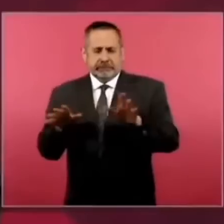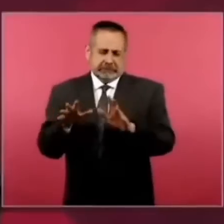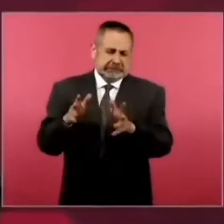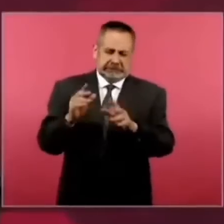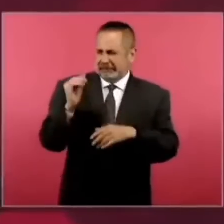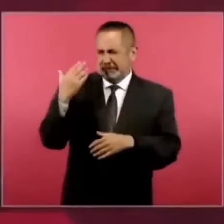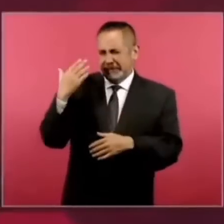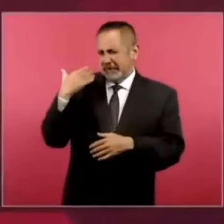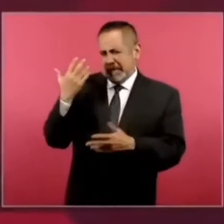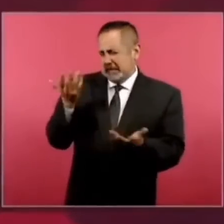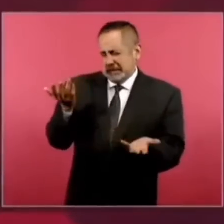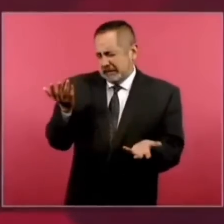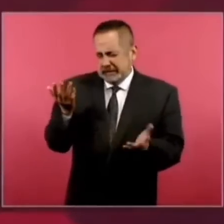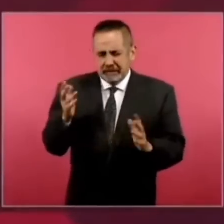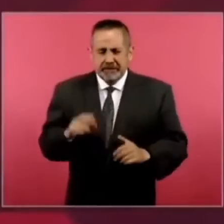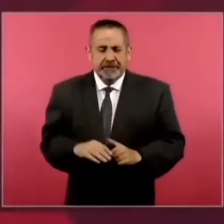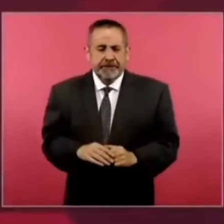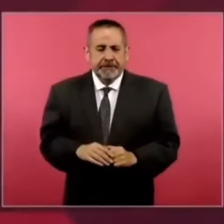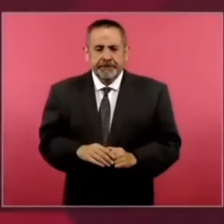relativamente nuevo.